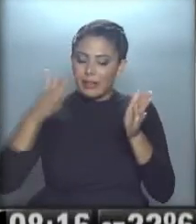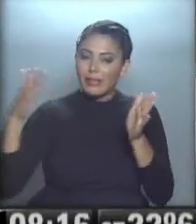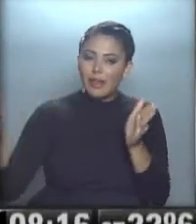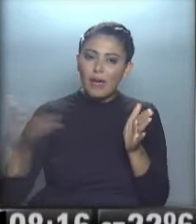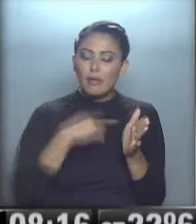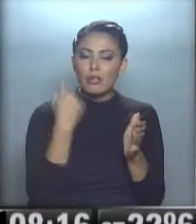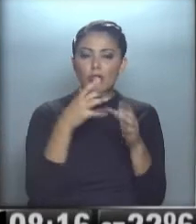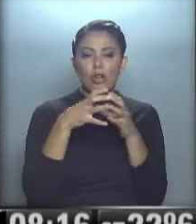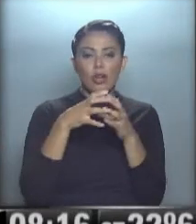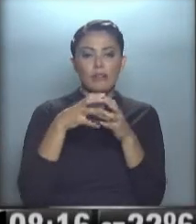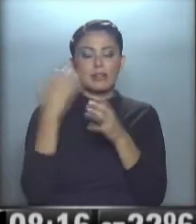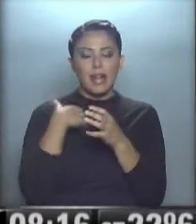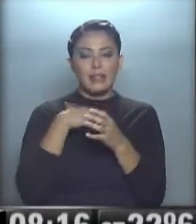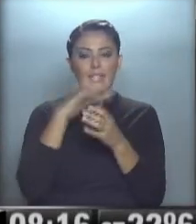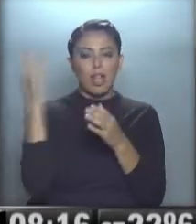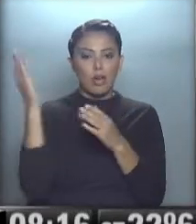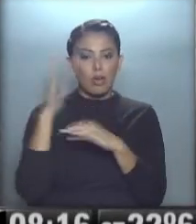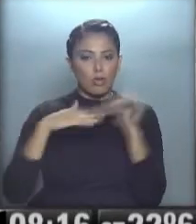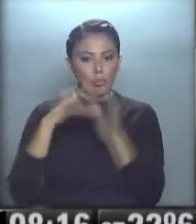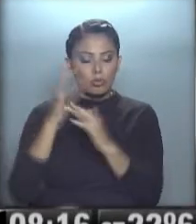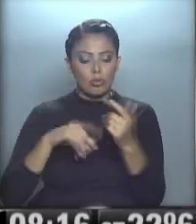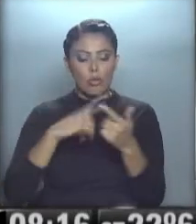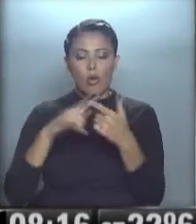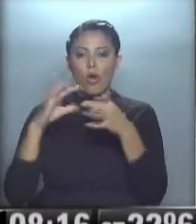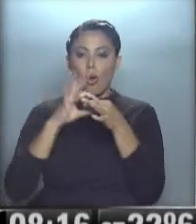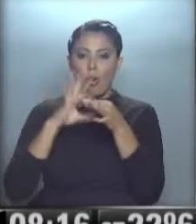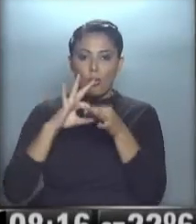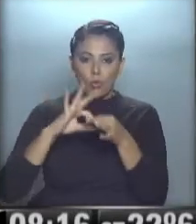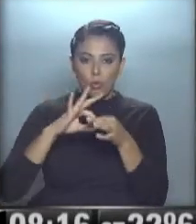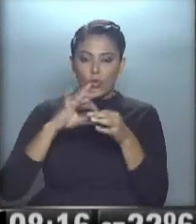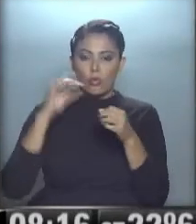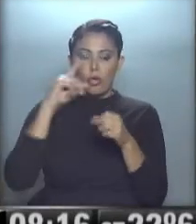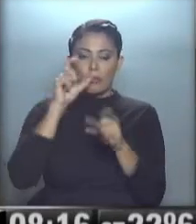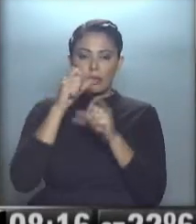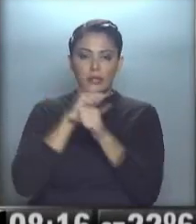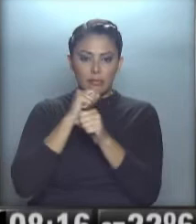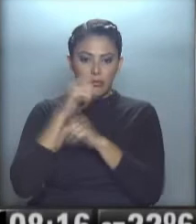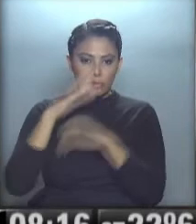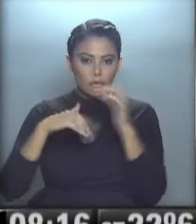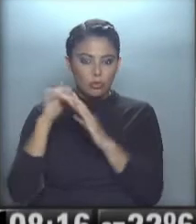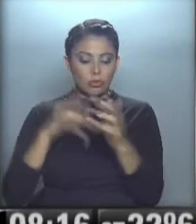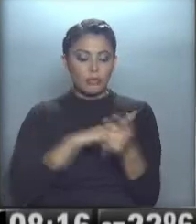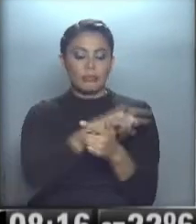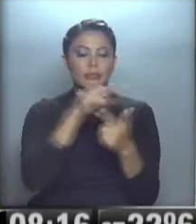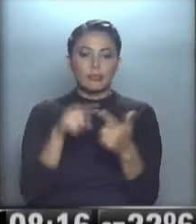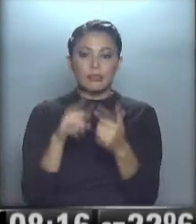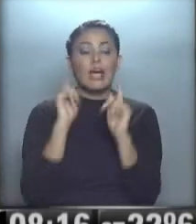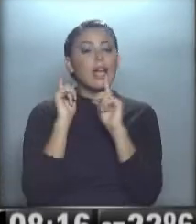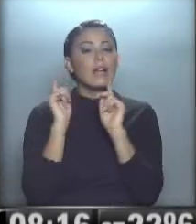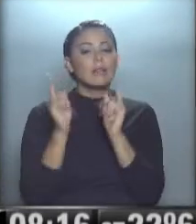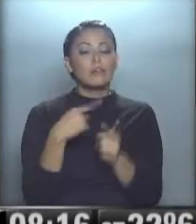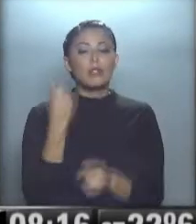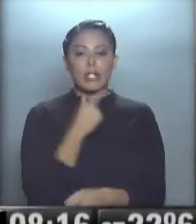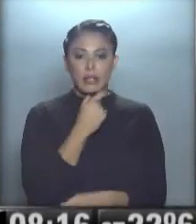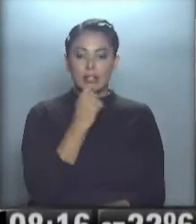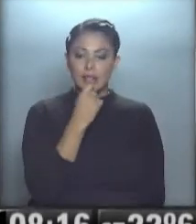con la Cámara Argentina de la Construcción, con la Unión Obrera Argentina de la Construcción, precisamente porque queremos que